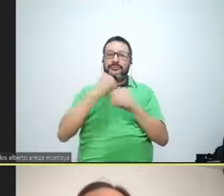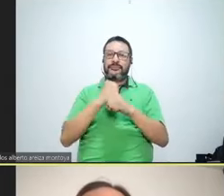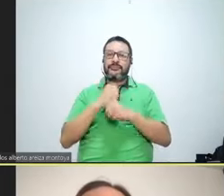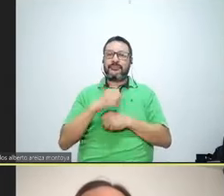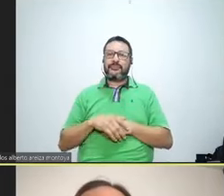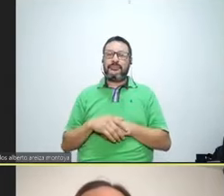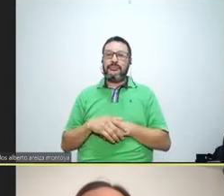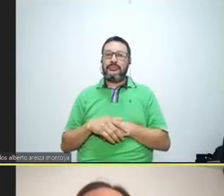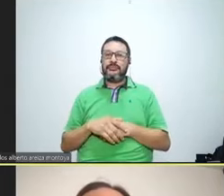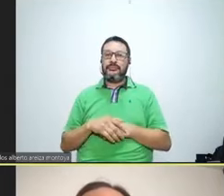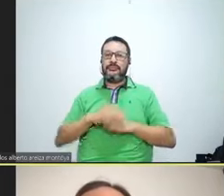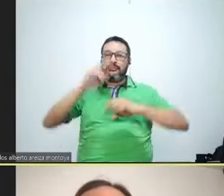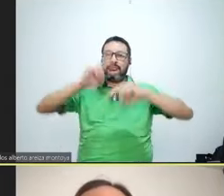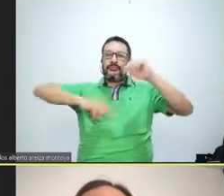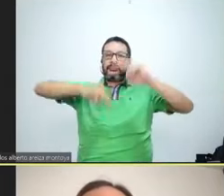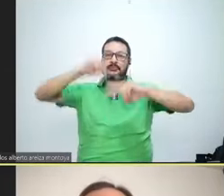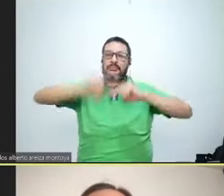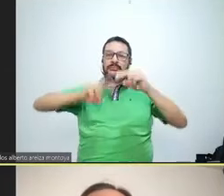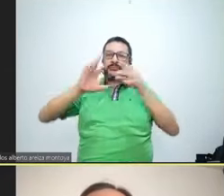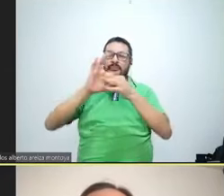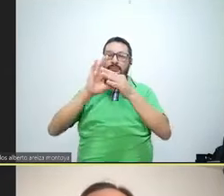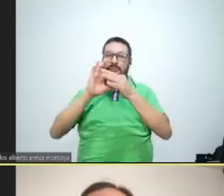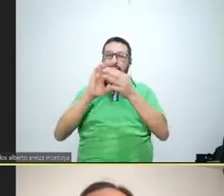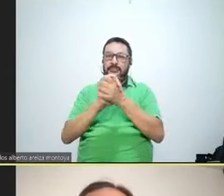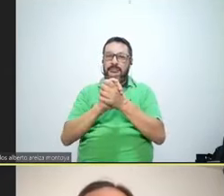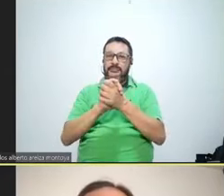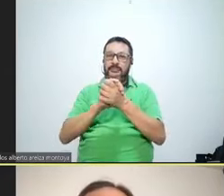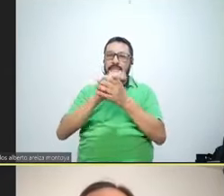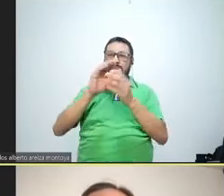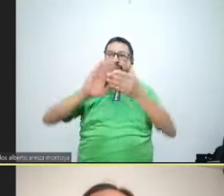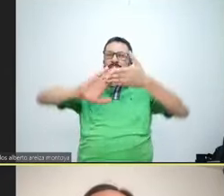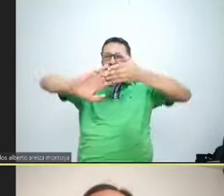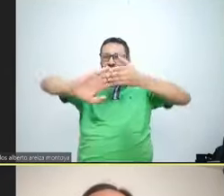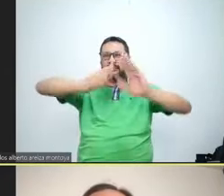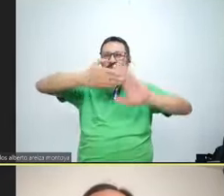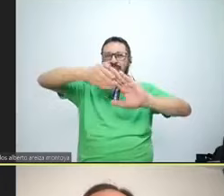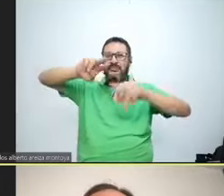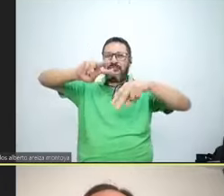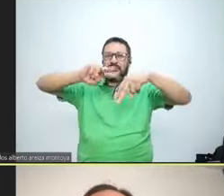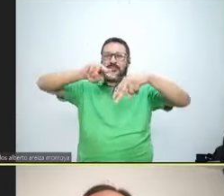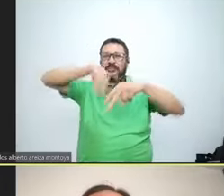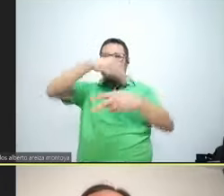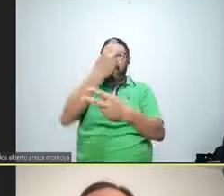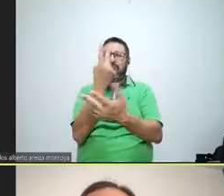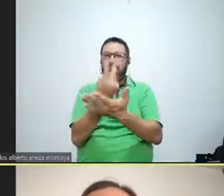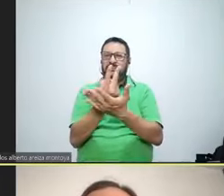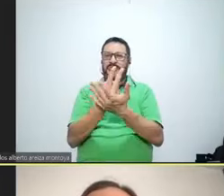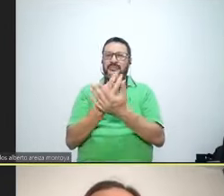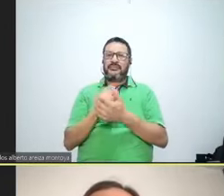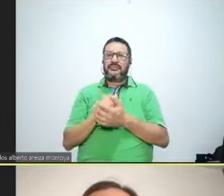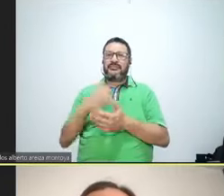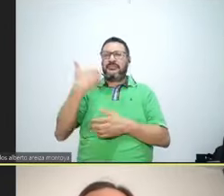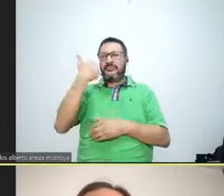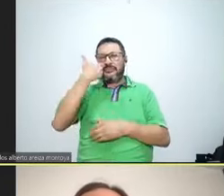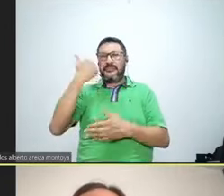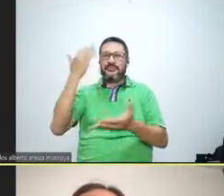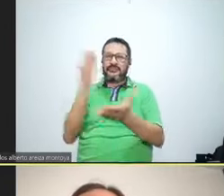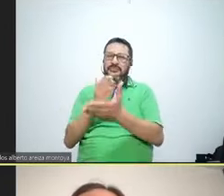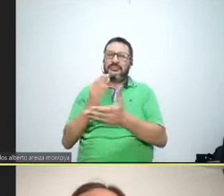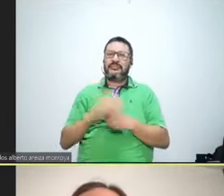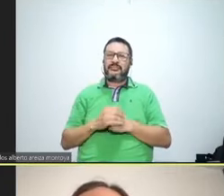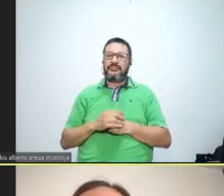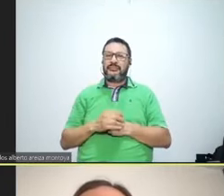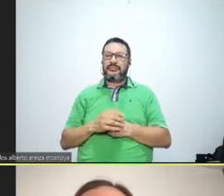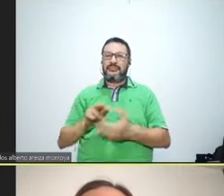he estado en gimnasia, como en todos esos procesos de manejo de lesiones, procesos de prevención